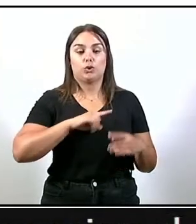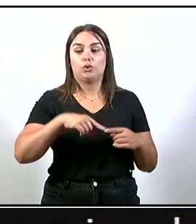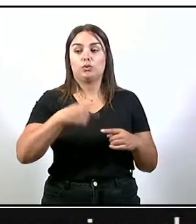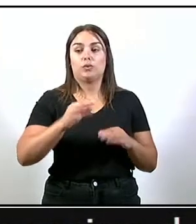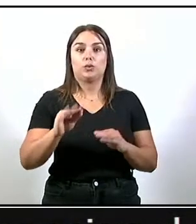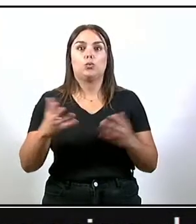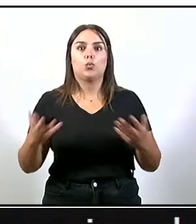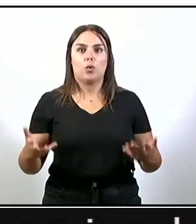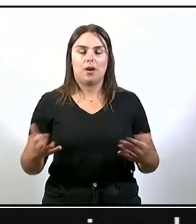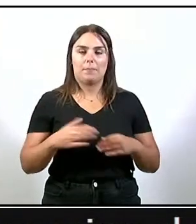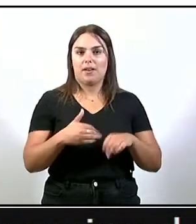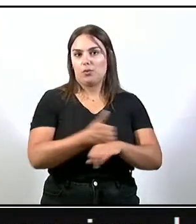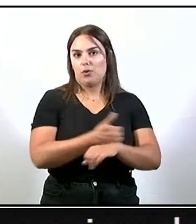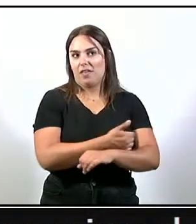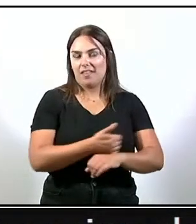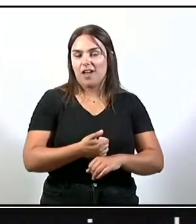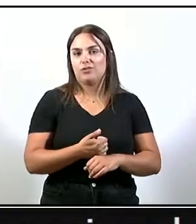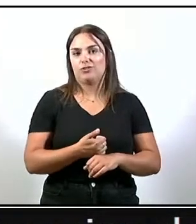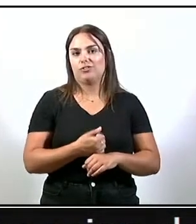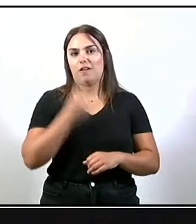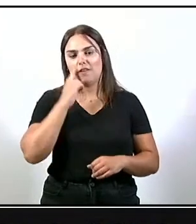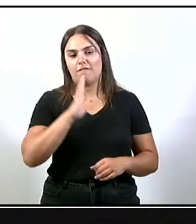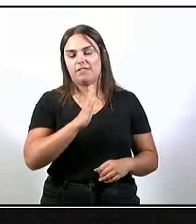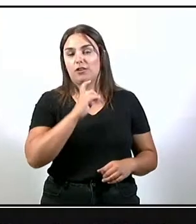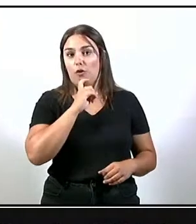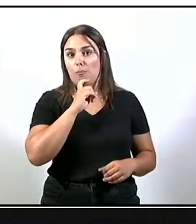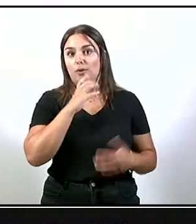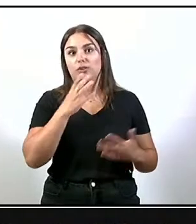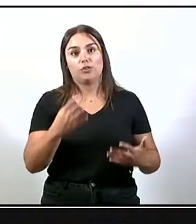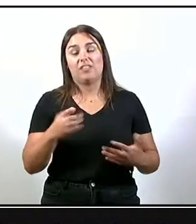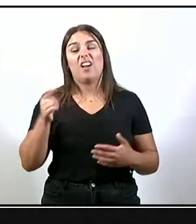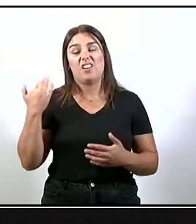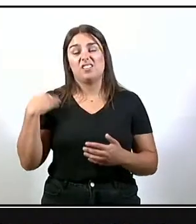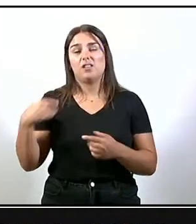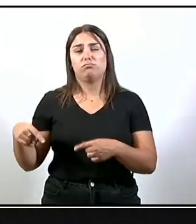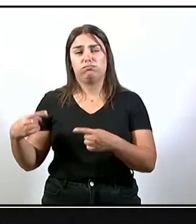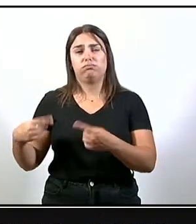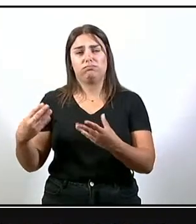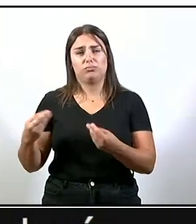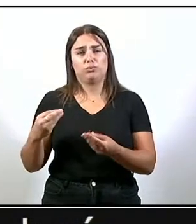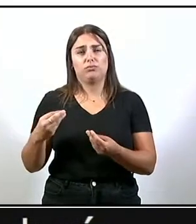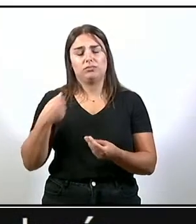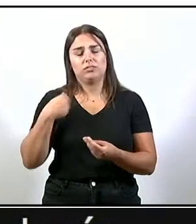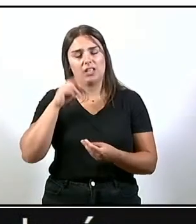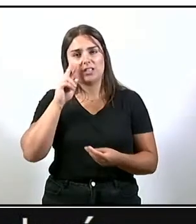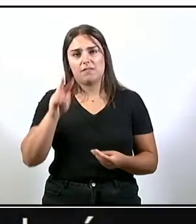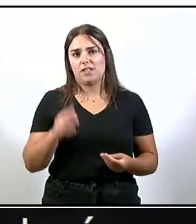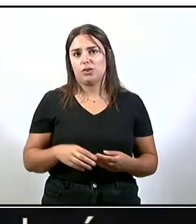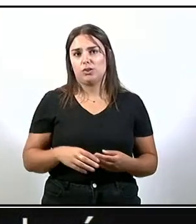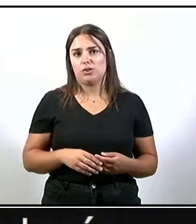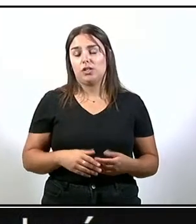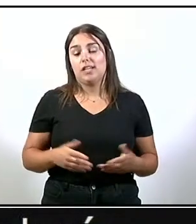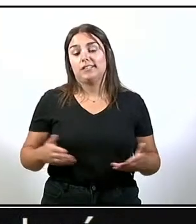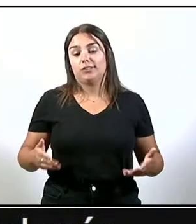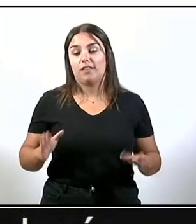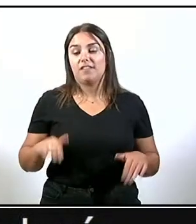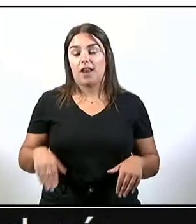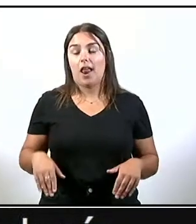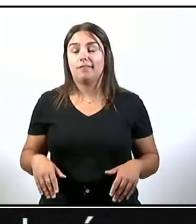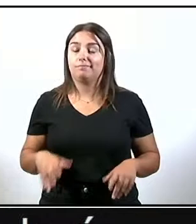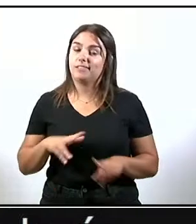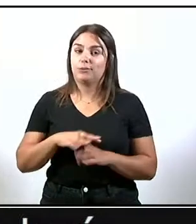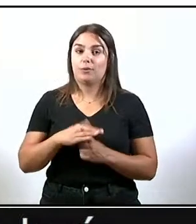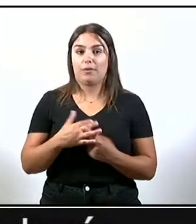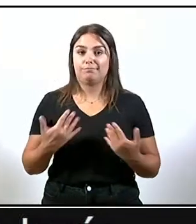conjunto de la ciudadanía, ¿no? Y evidentemente ayer se han volado los puentes y yo supongo que además las culpas estarán bastante repartidas.